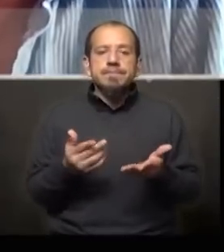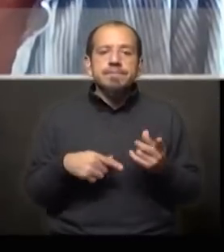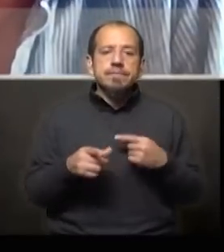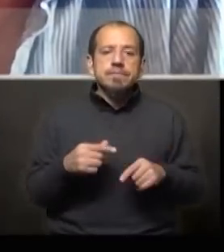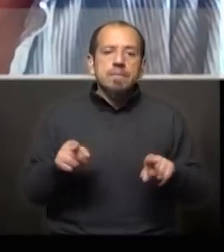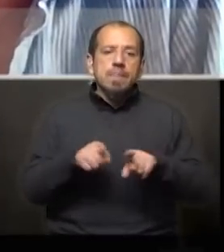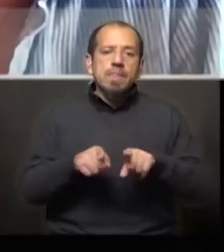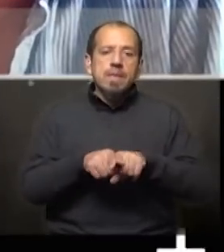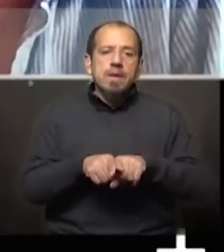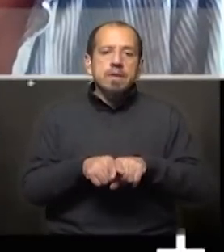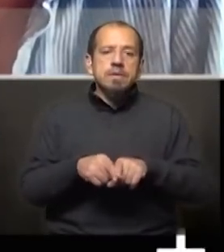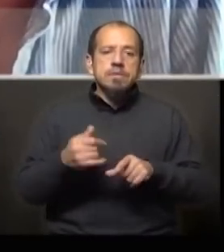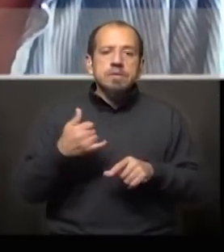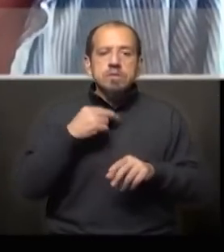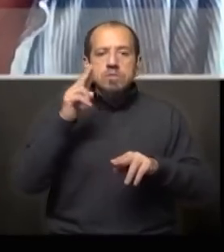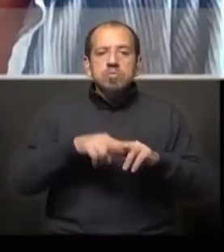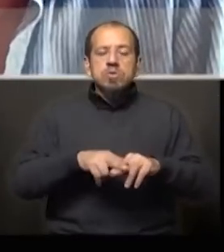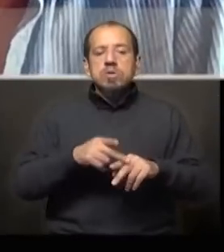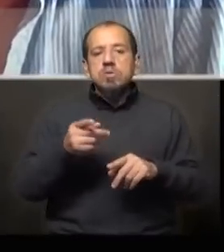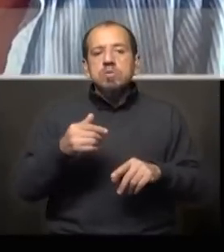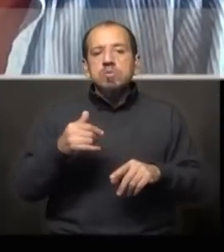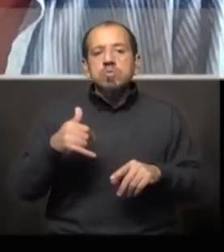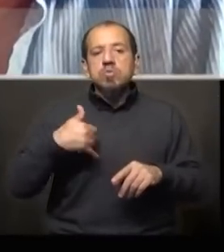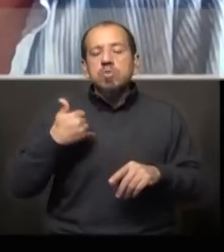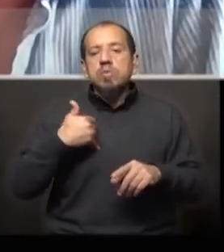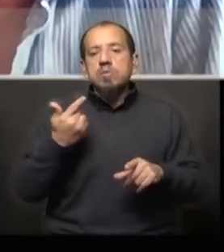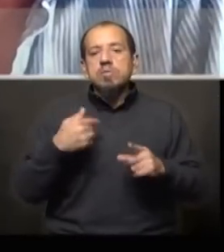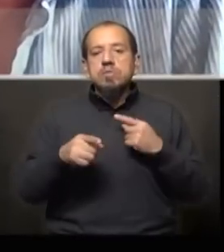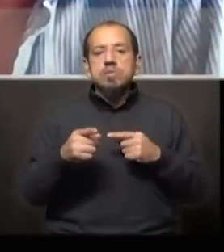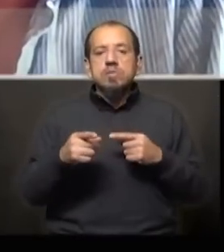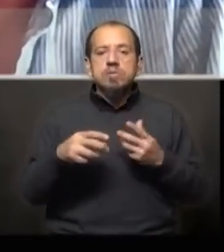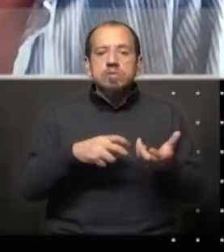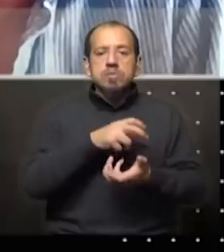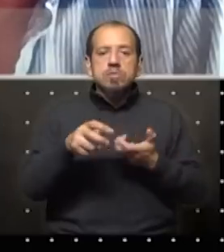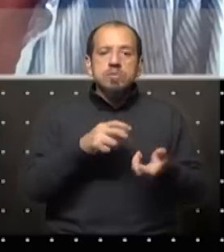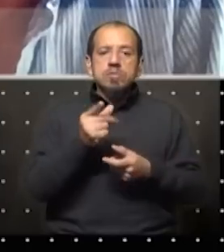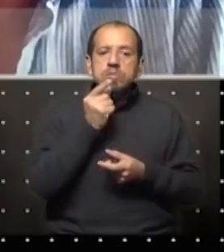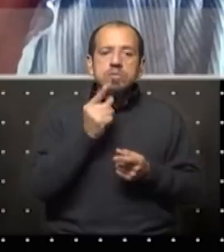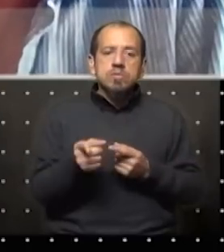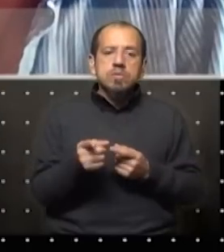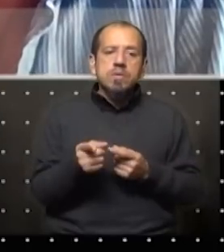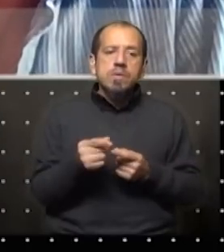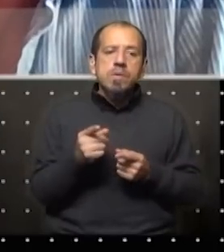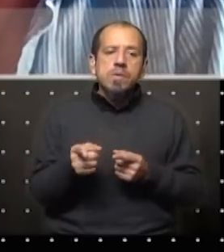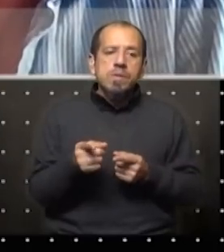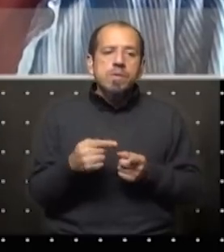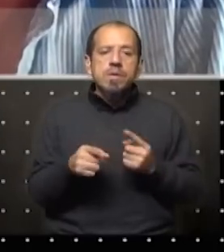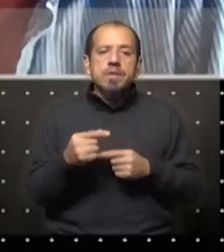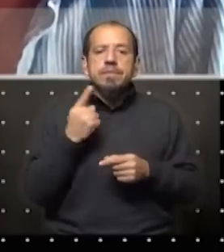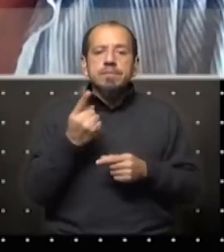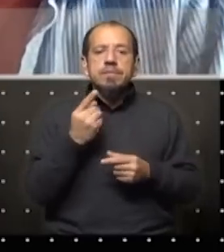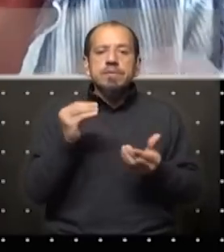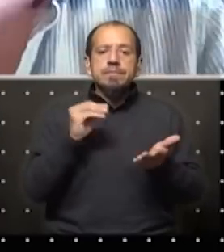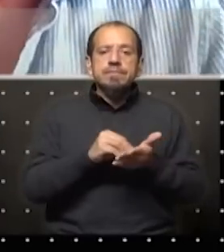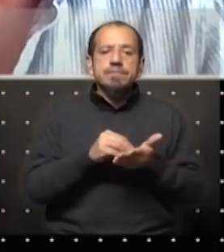similares la joven la muerte de un joven en el marco de un conflicto con la policía ahora esta es la primera vez